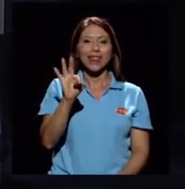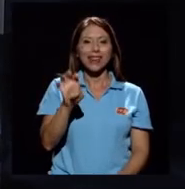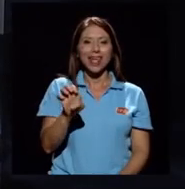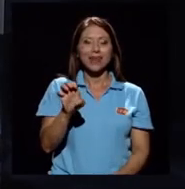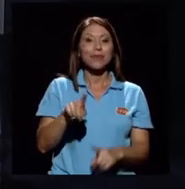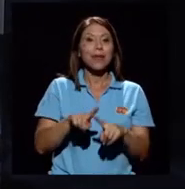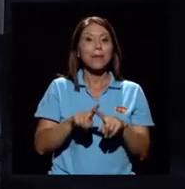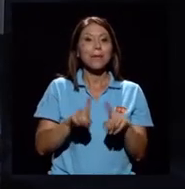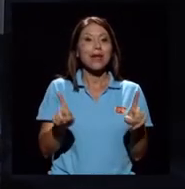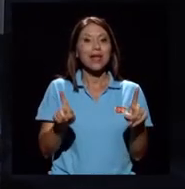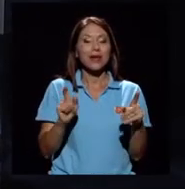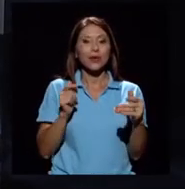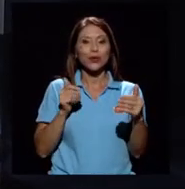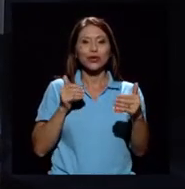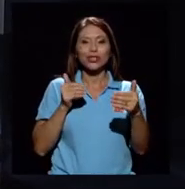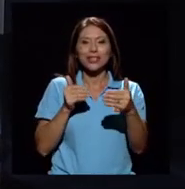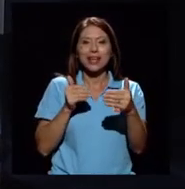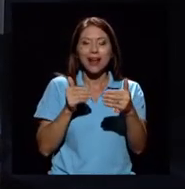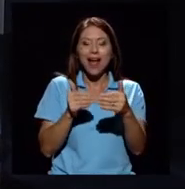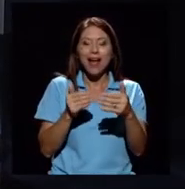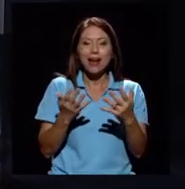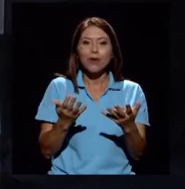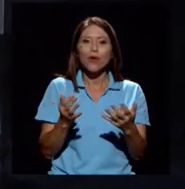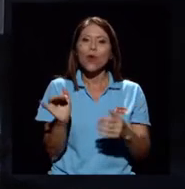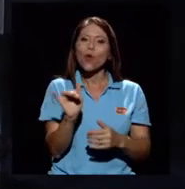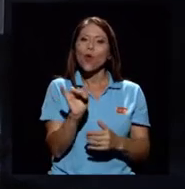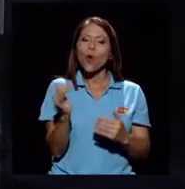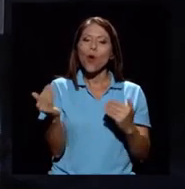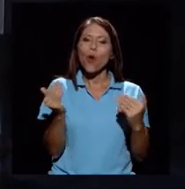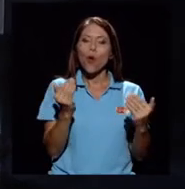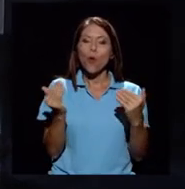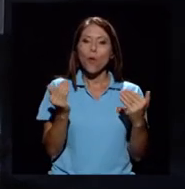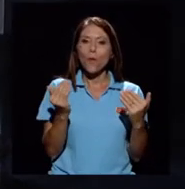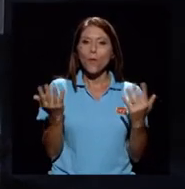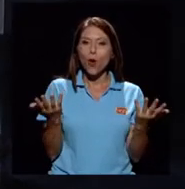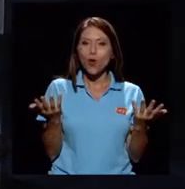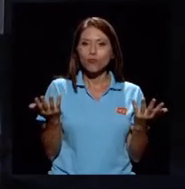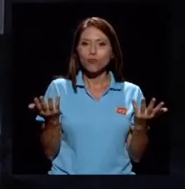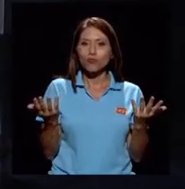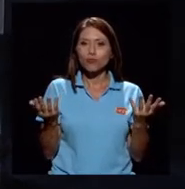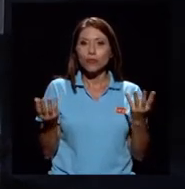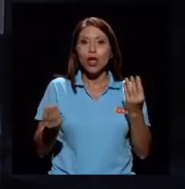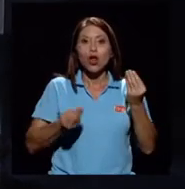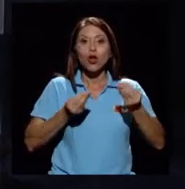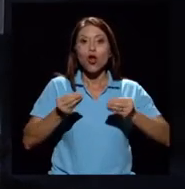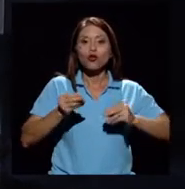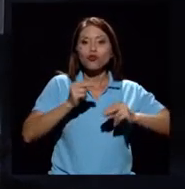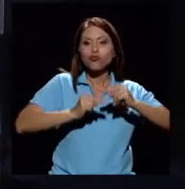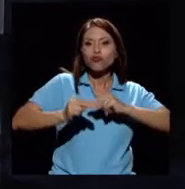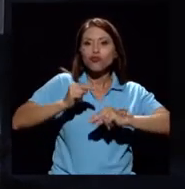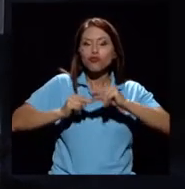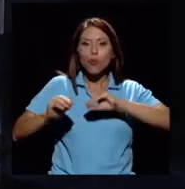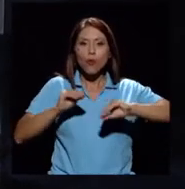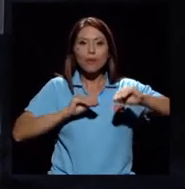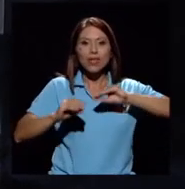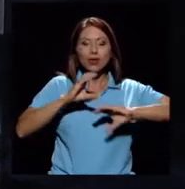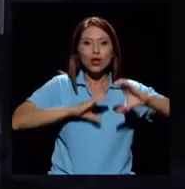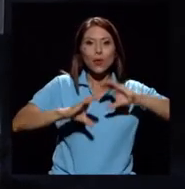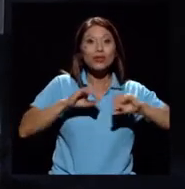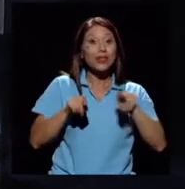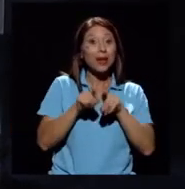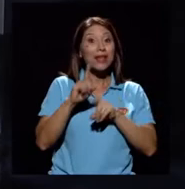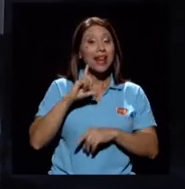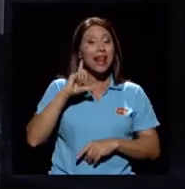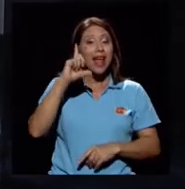cercano a como los movimientos del comercio y también lejano como moore